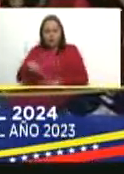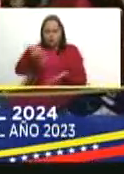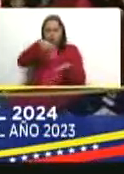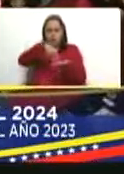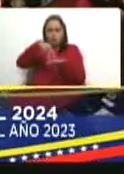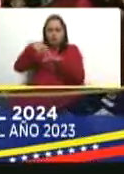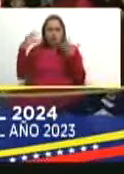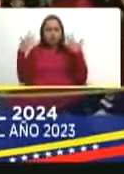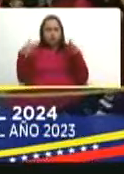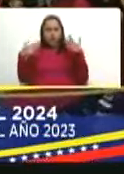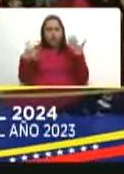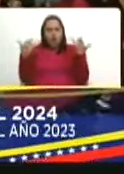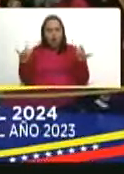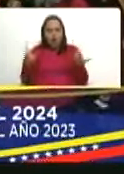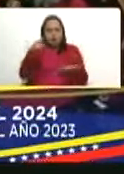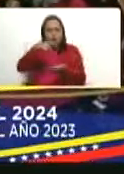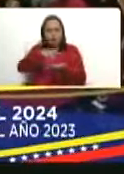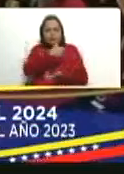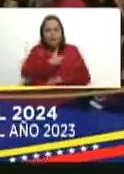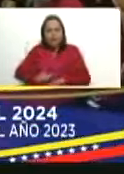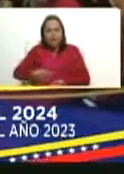Maduro Moros. A todos,